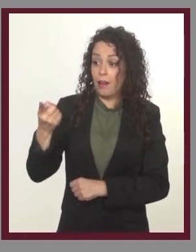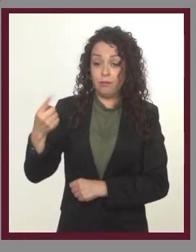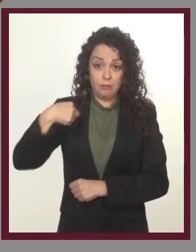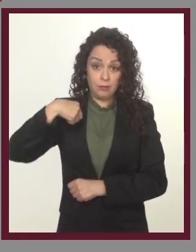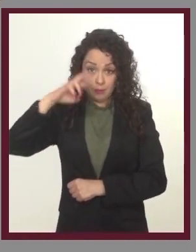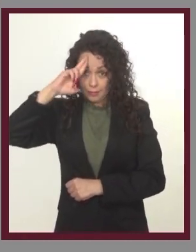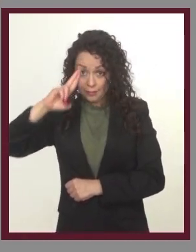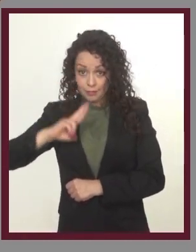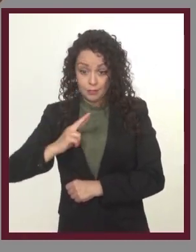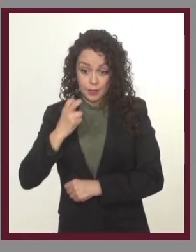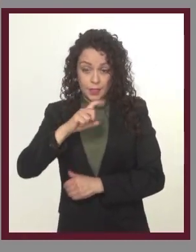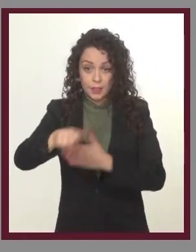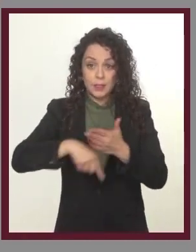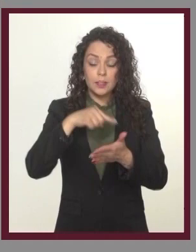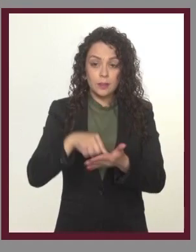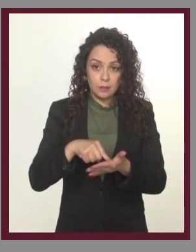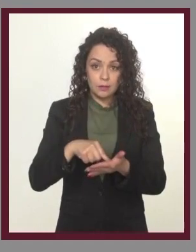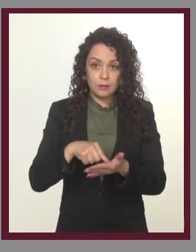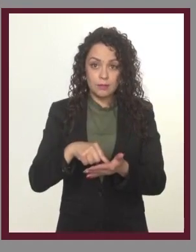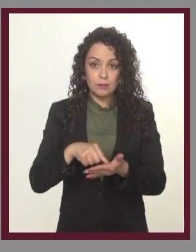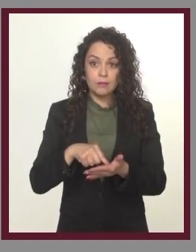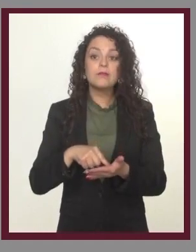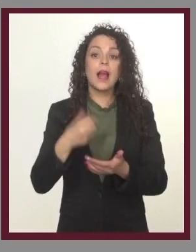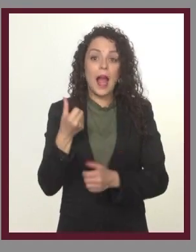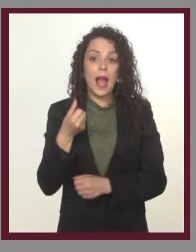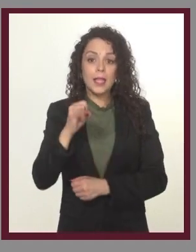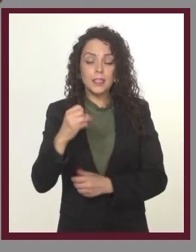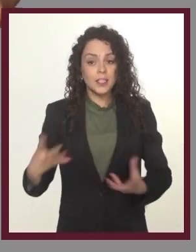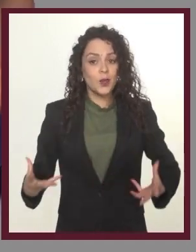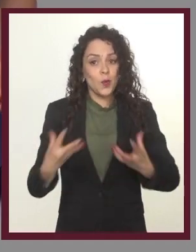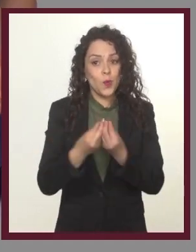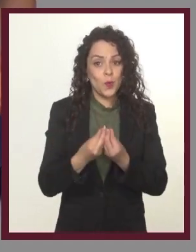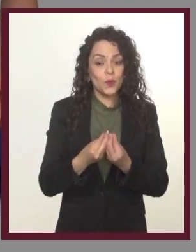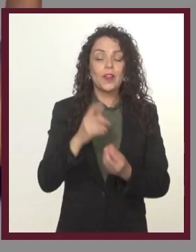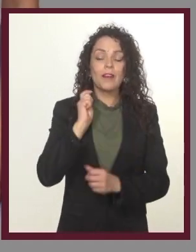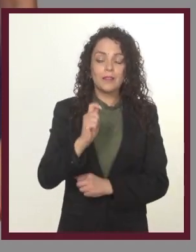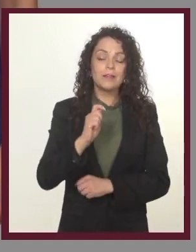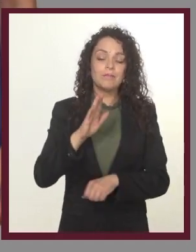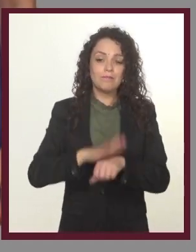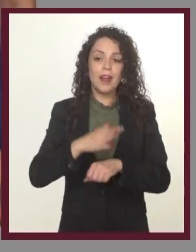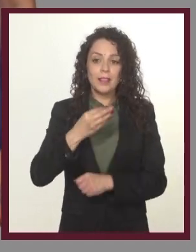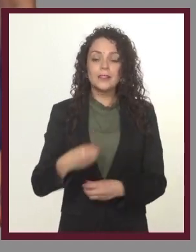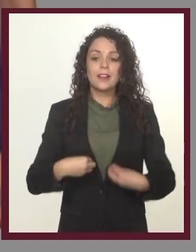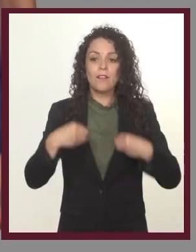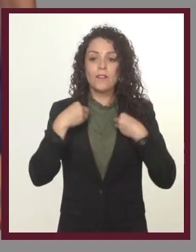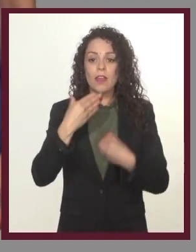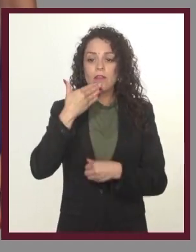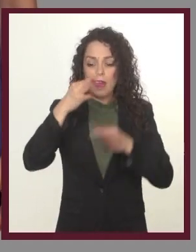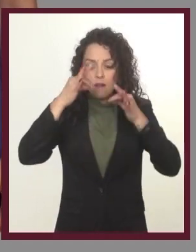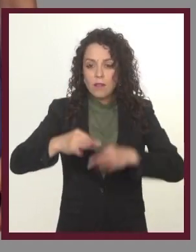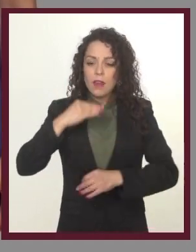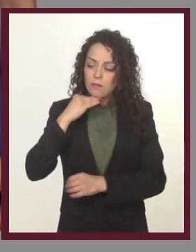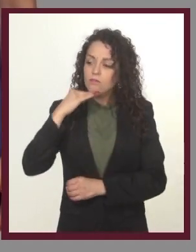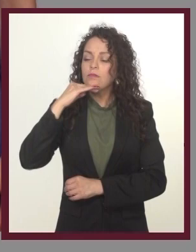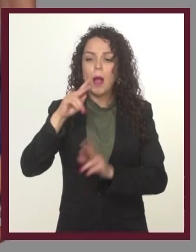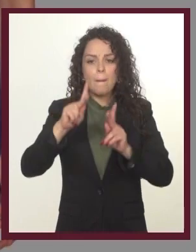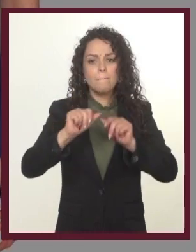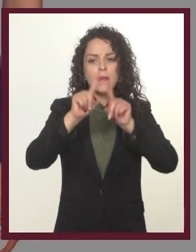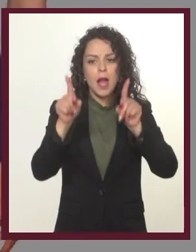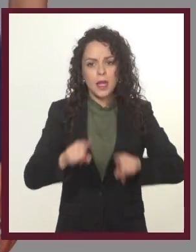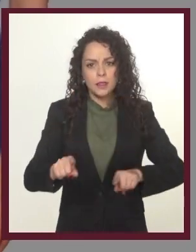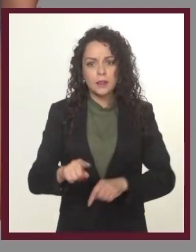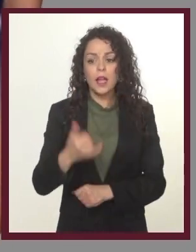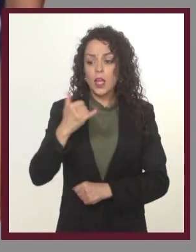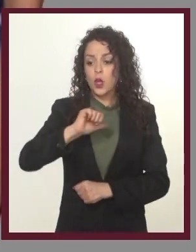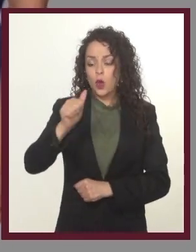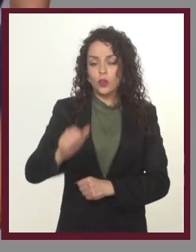nos dan nuestro lugar en ese espacio, idealmente construyendo así, juntos, una vida común, digna y en paz. Y